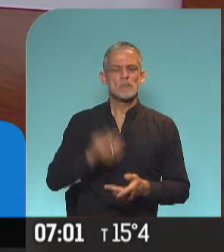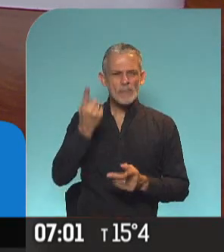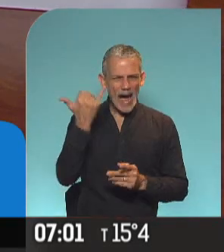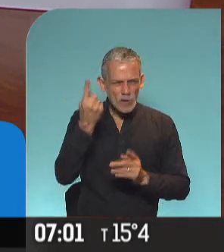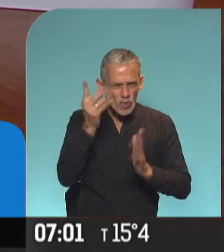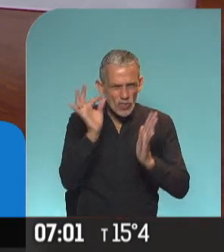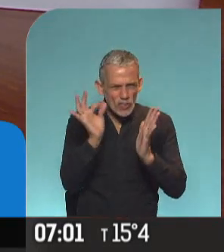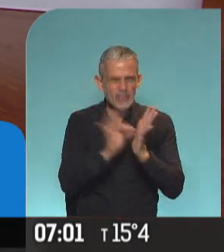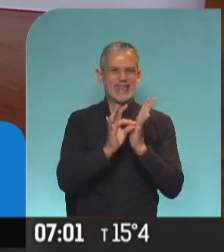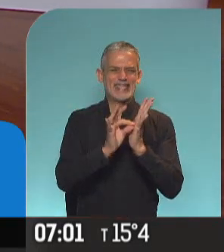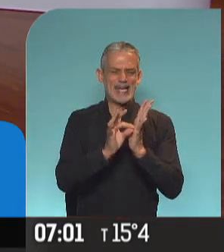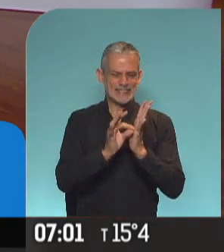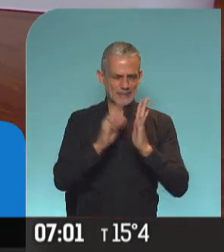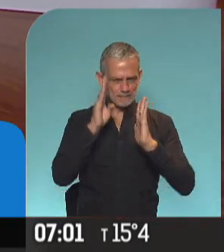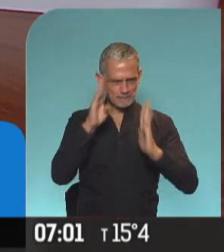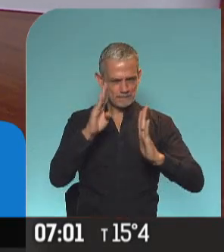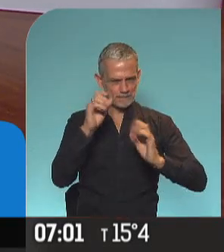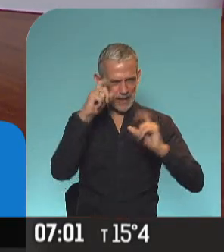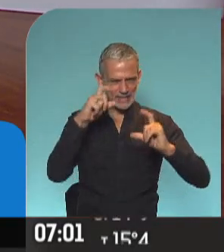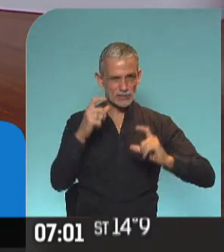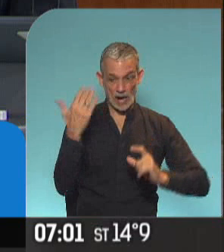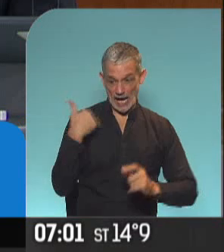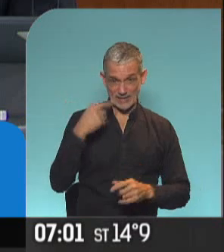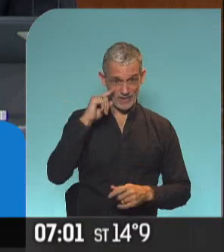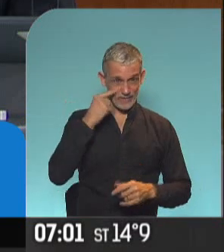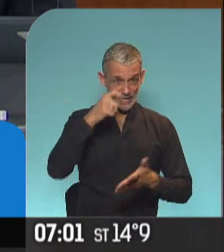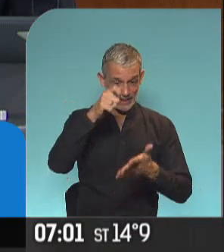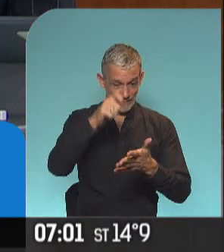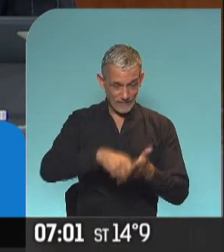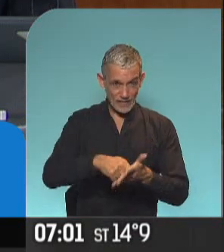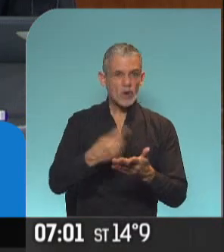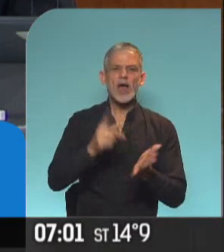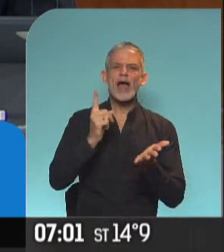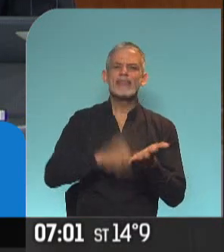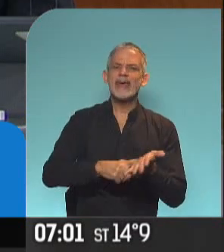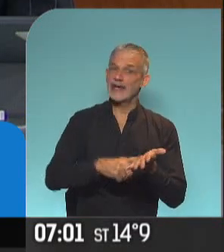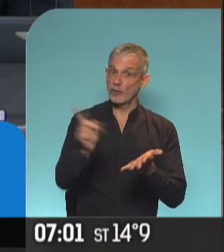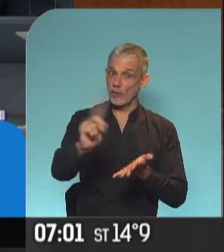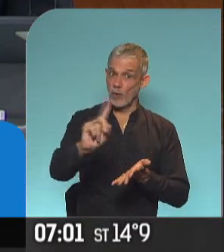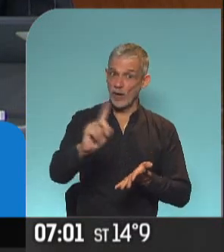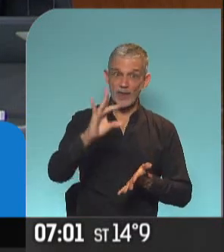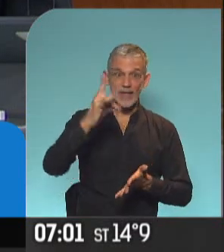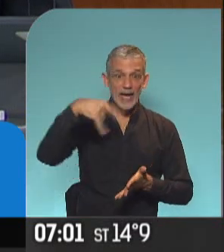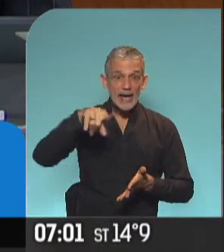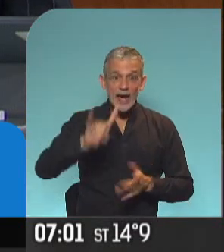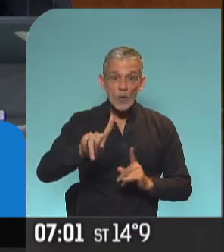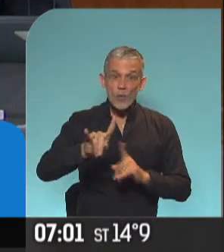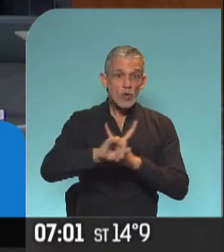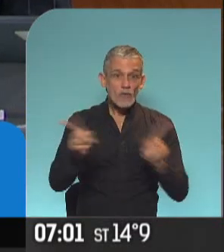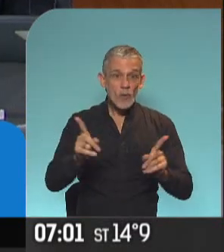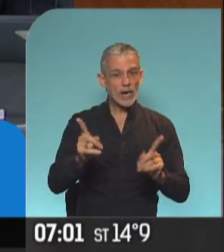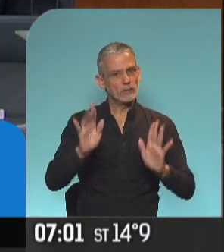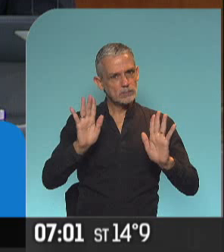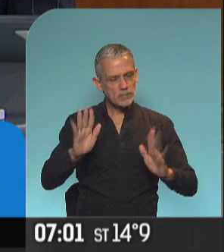que hay que prestarle atención. Lo que firmó ayer el presidente Alberto Fernández no fue un decreto de necesidad y urgencia, y ahí me parece que hay